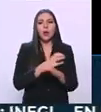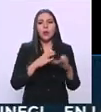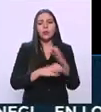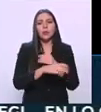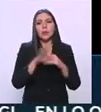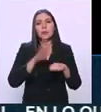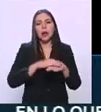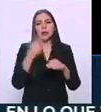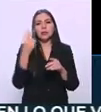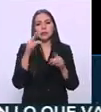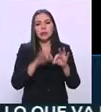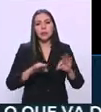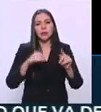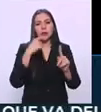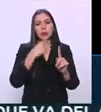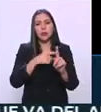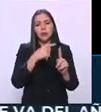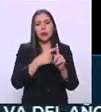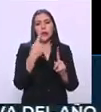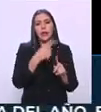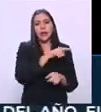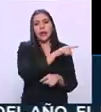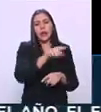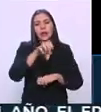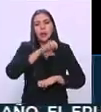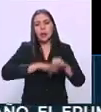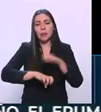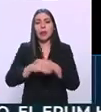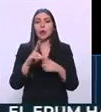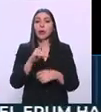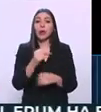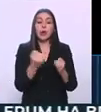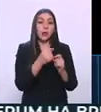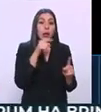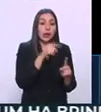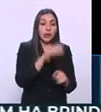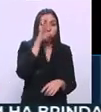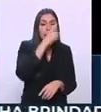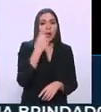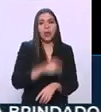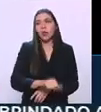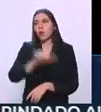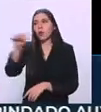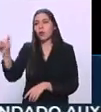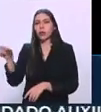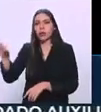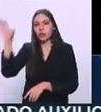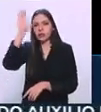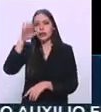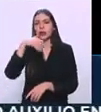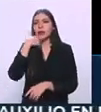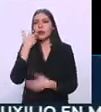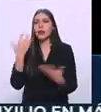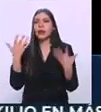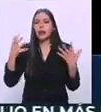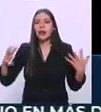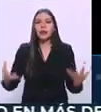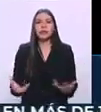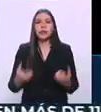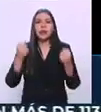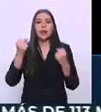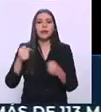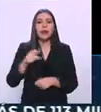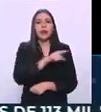económicos corporativos. No es lo mismo eso que una ciencia de frontera que pretende recuperar la soberanía